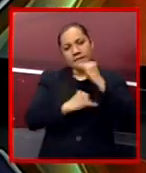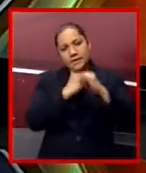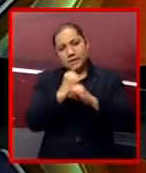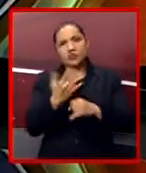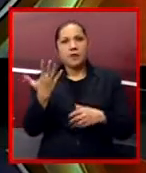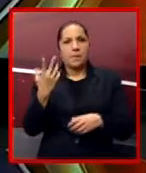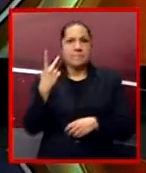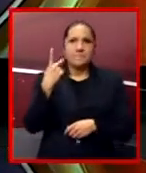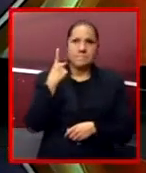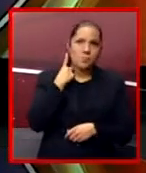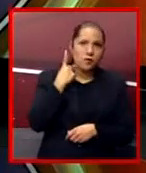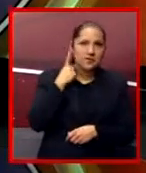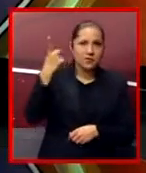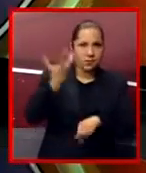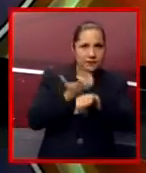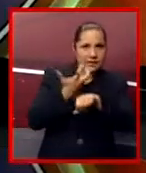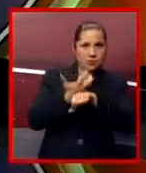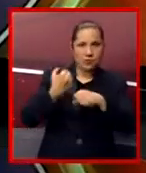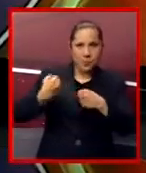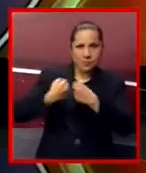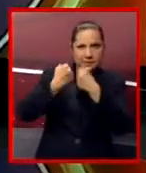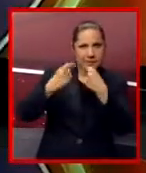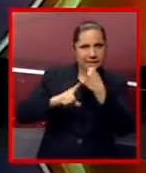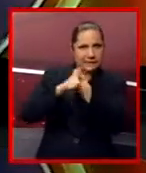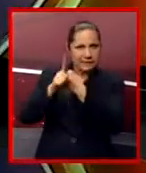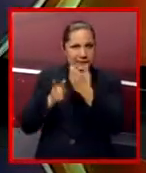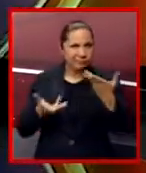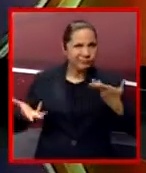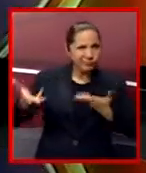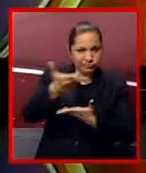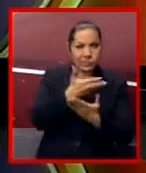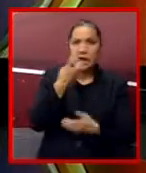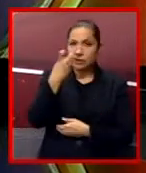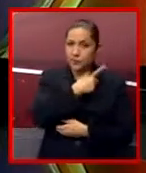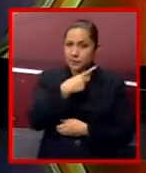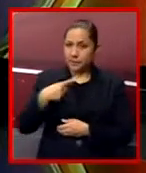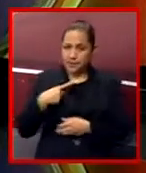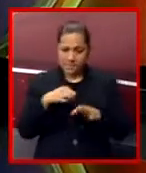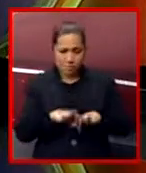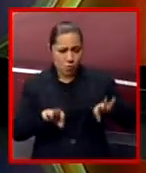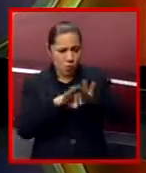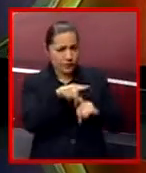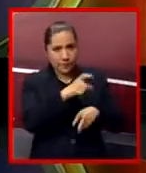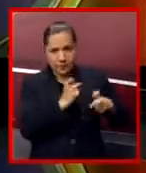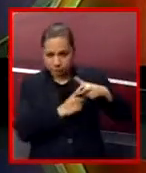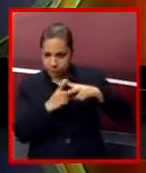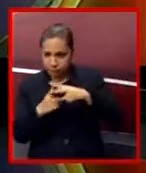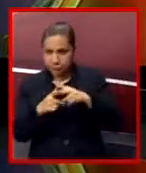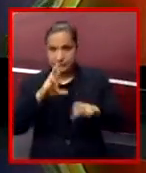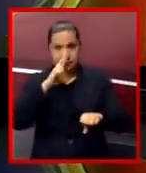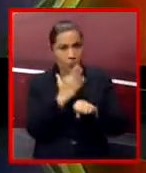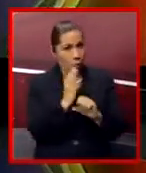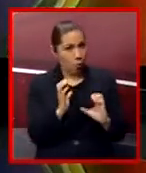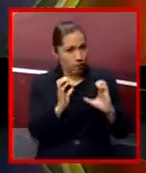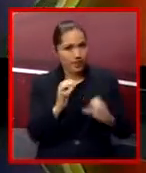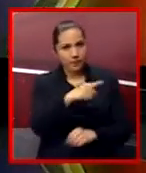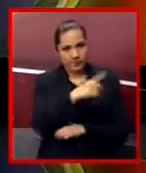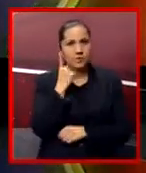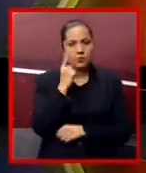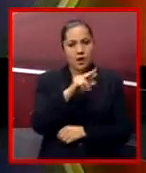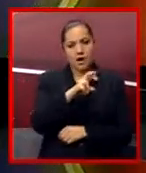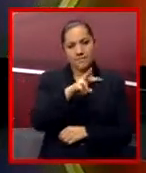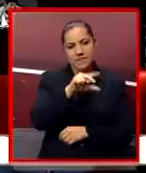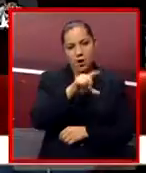Estados Unidos hacen necesaria la aprobación de un presupuesto responsable. Así lo explicó el diputado José Antonio Arévalo del Partido